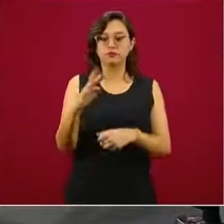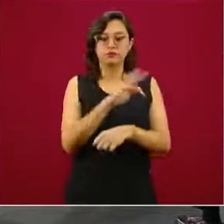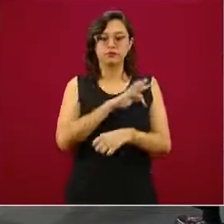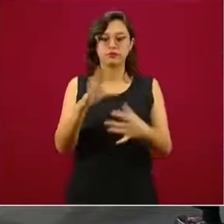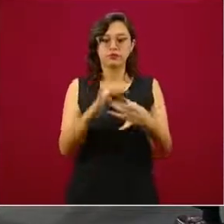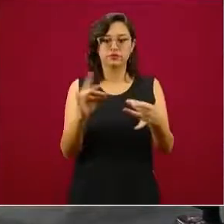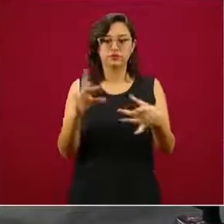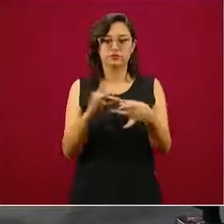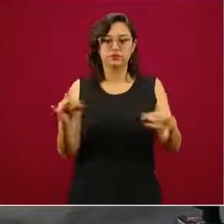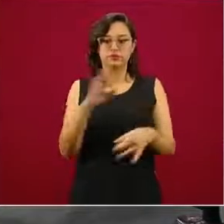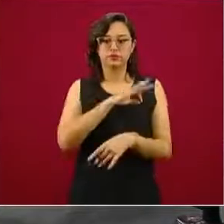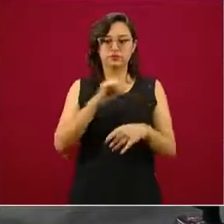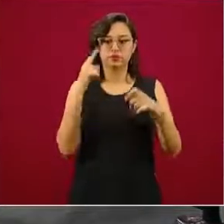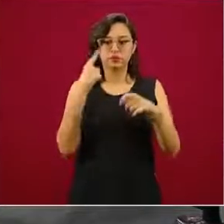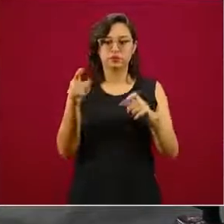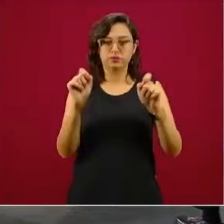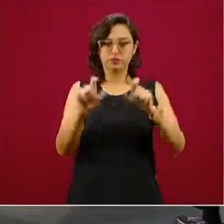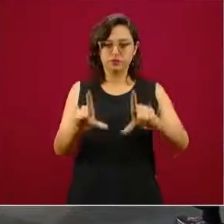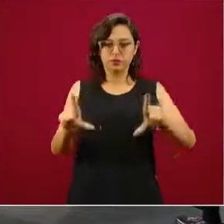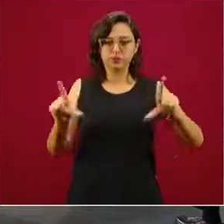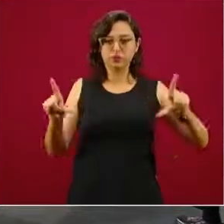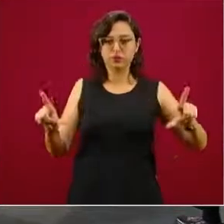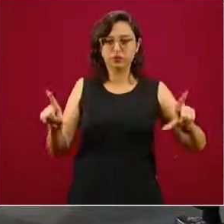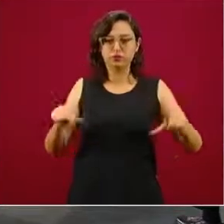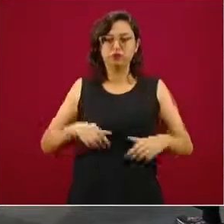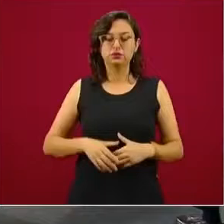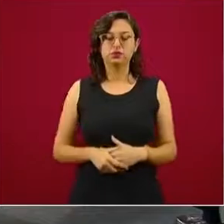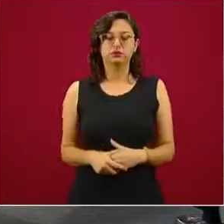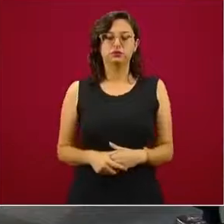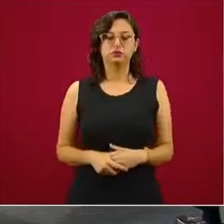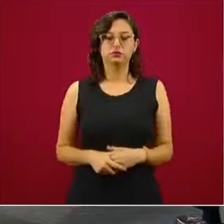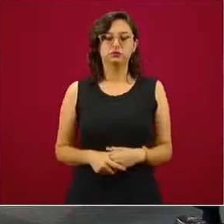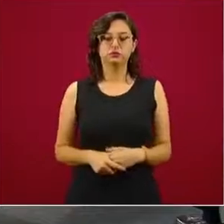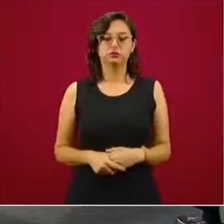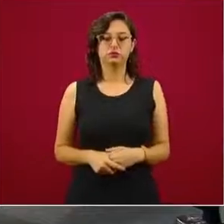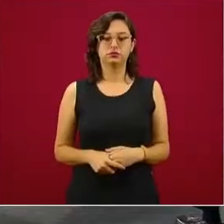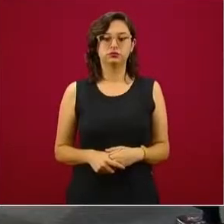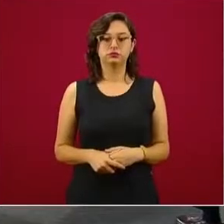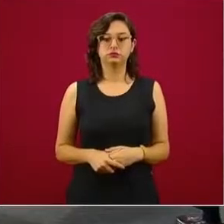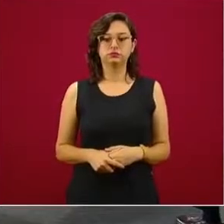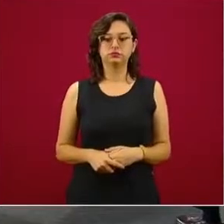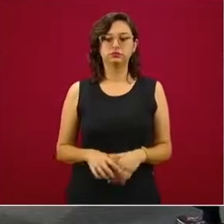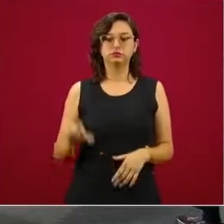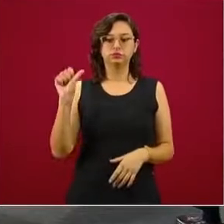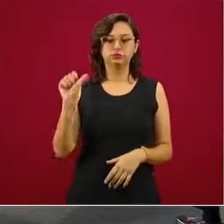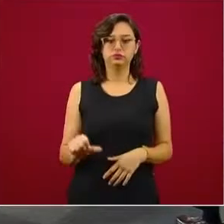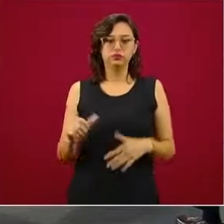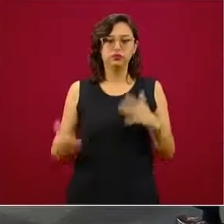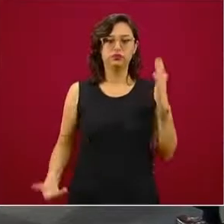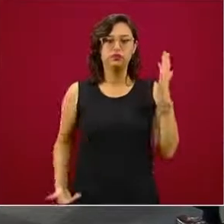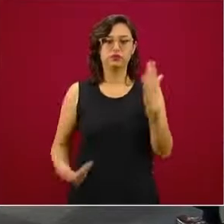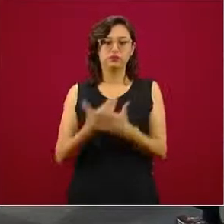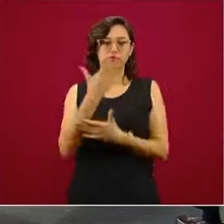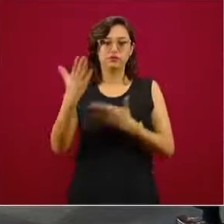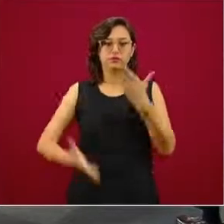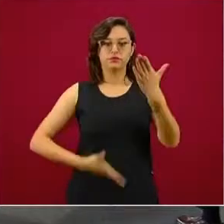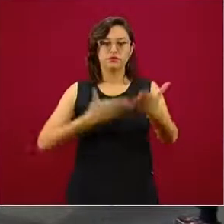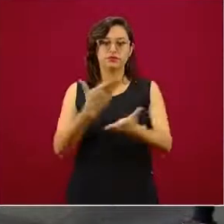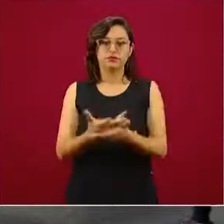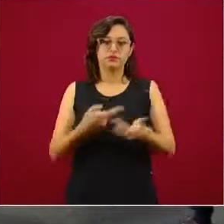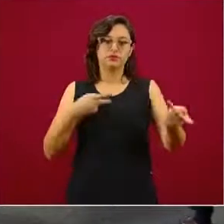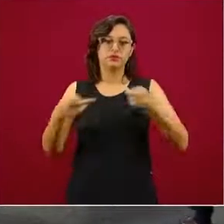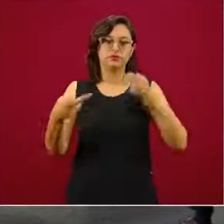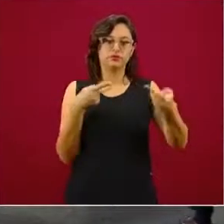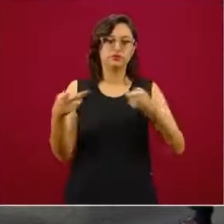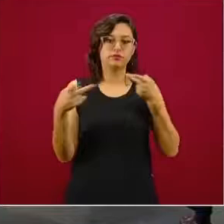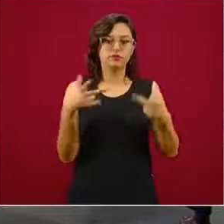Si lo pueden poner un poquito más amplificado. Esta mañana presentamos el plan